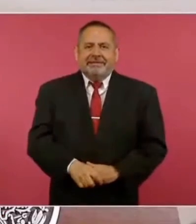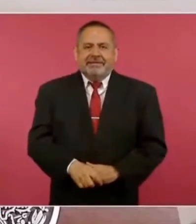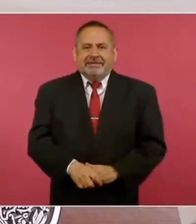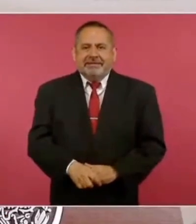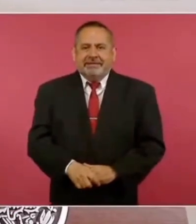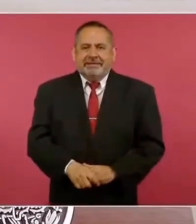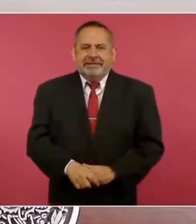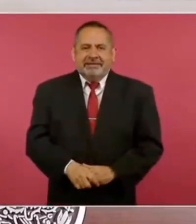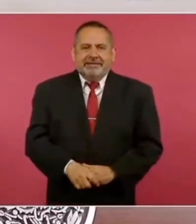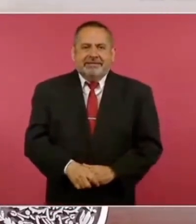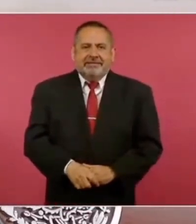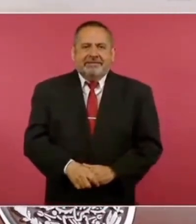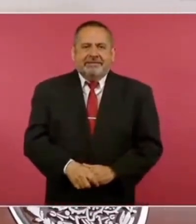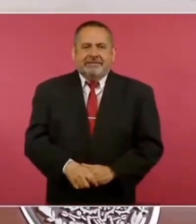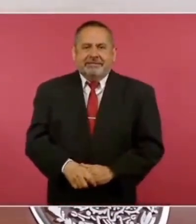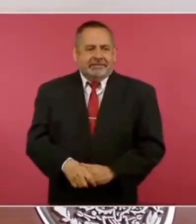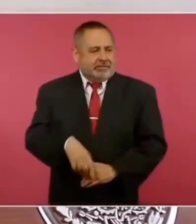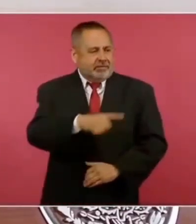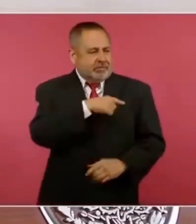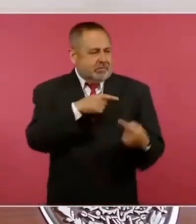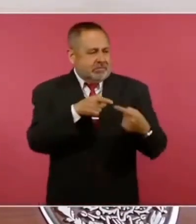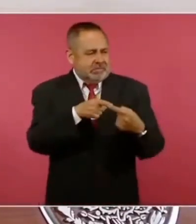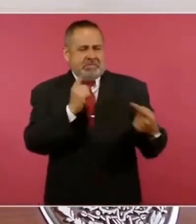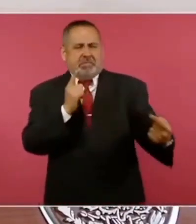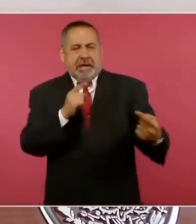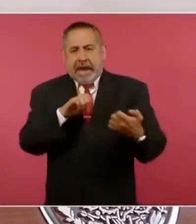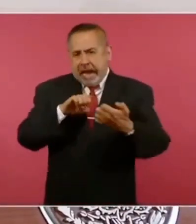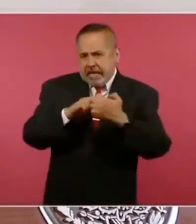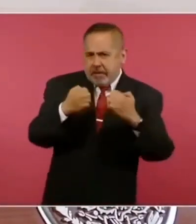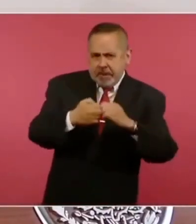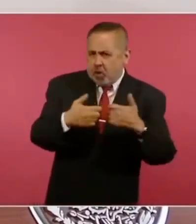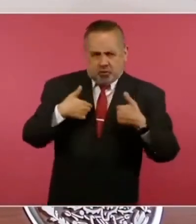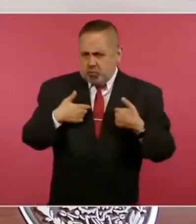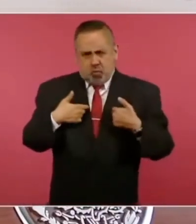somos adversarios, no somos enemigos,